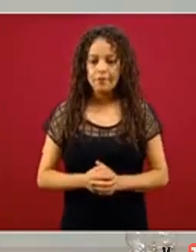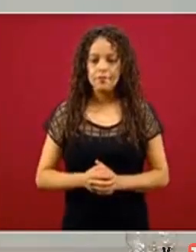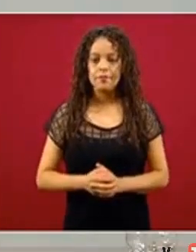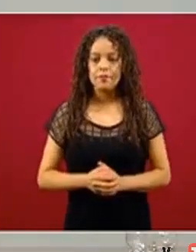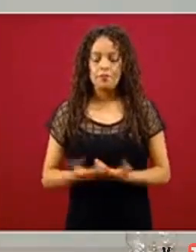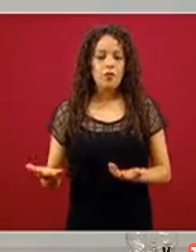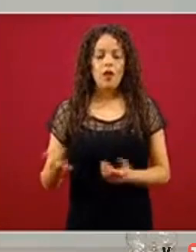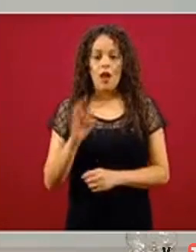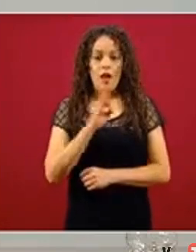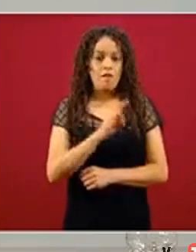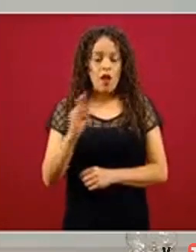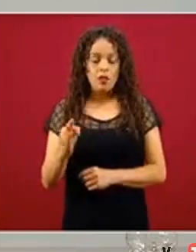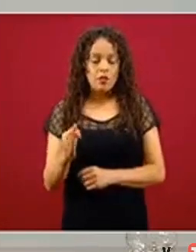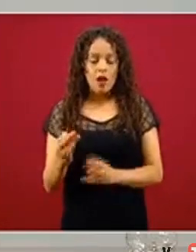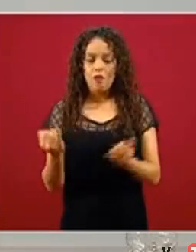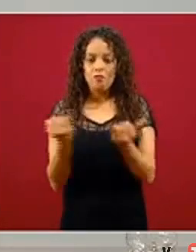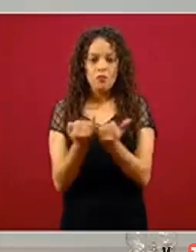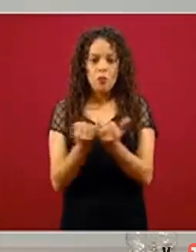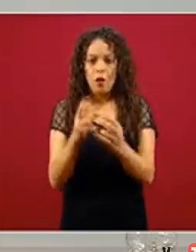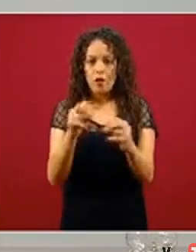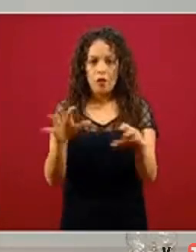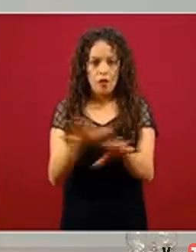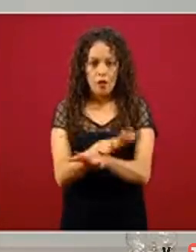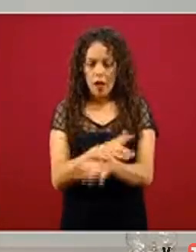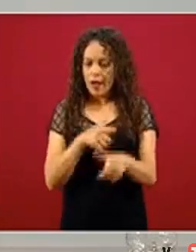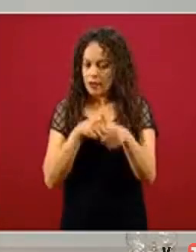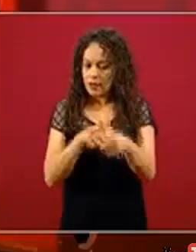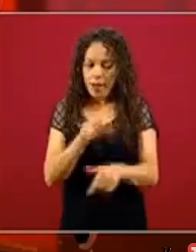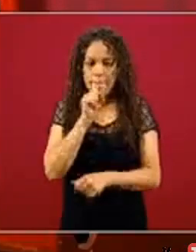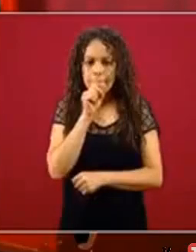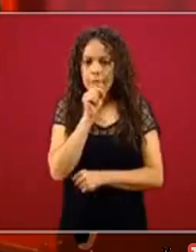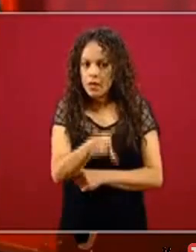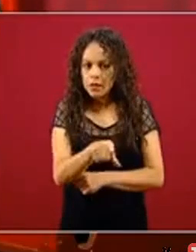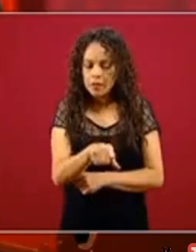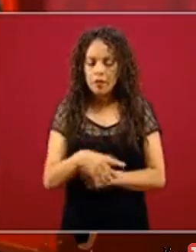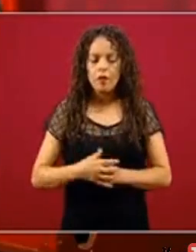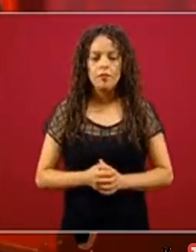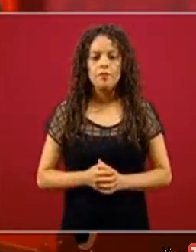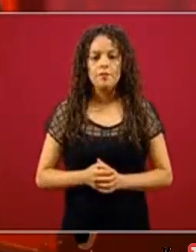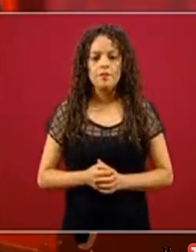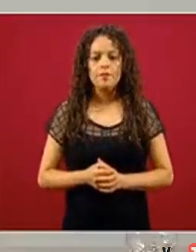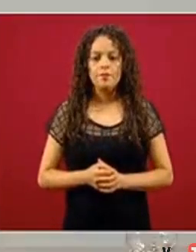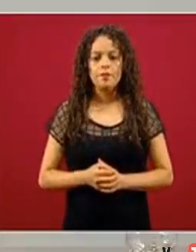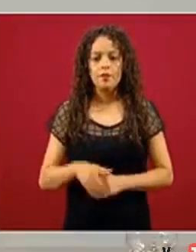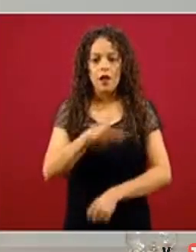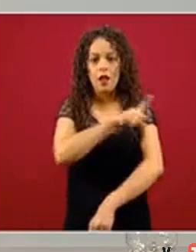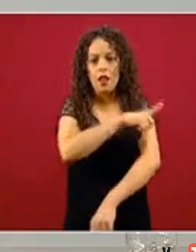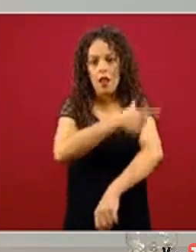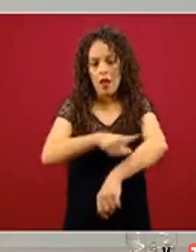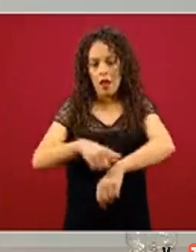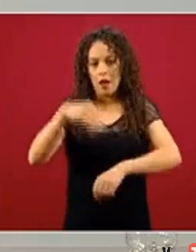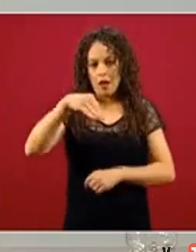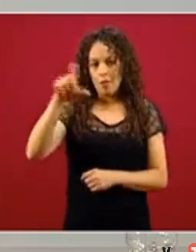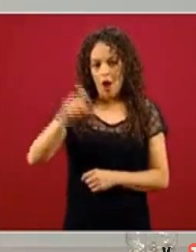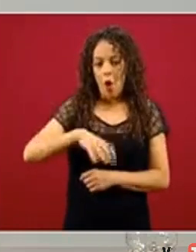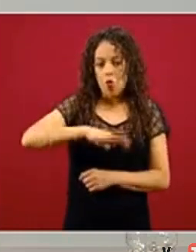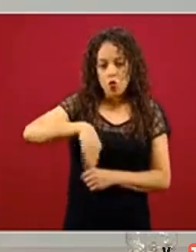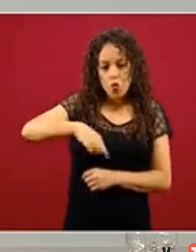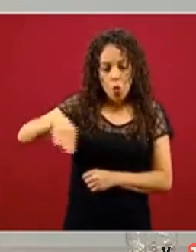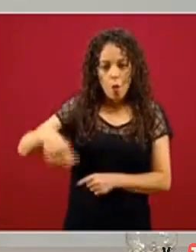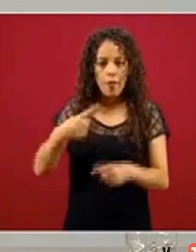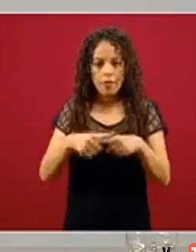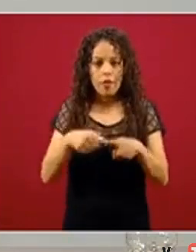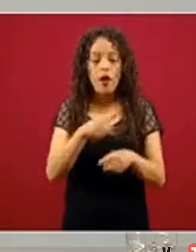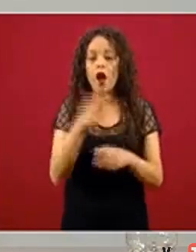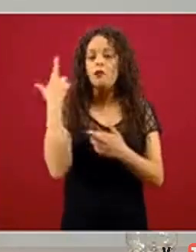cambiado, la fecha persiste. Está la Liga MX, los clubes están revisando a todos sus